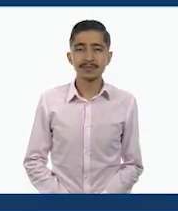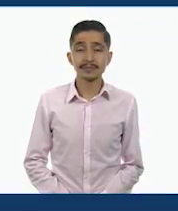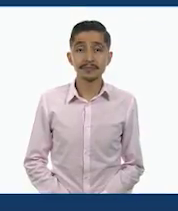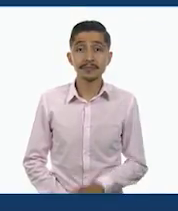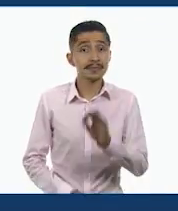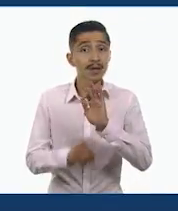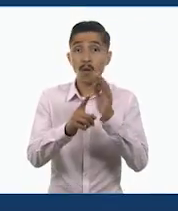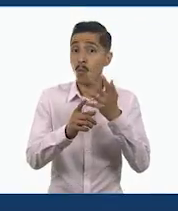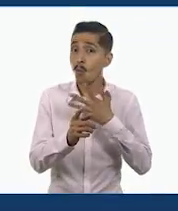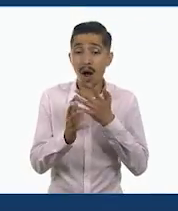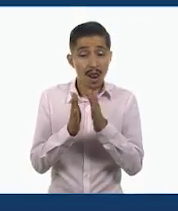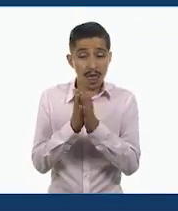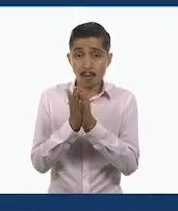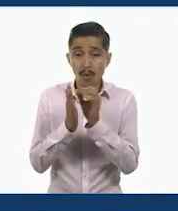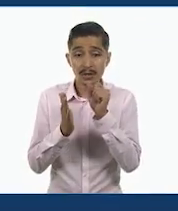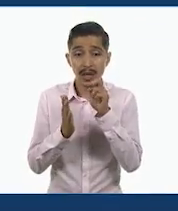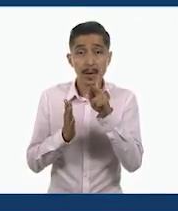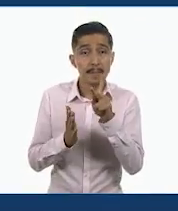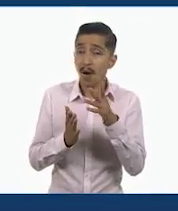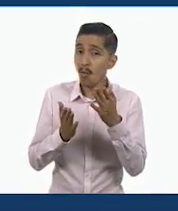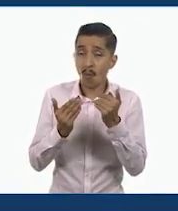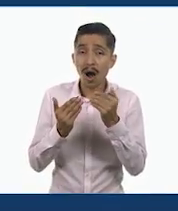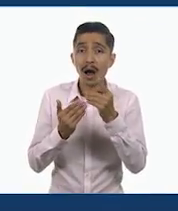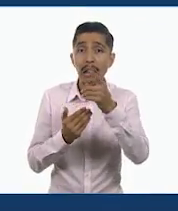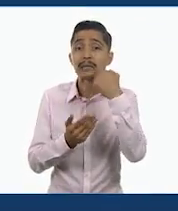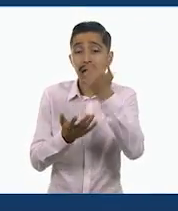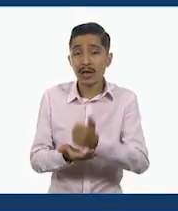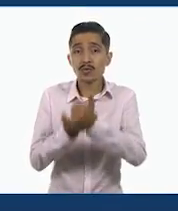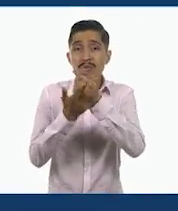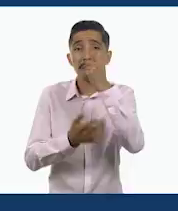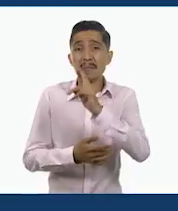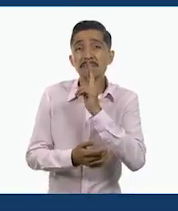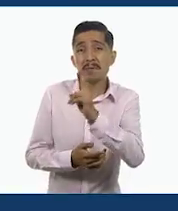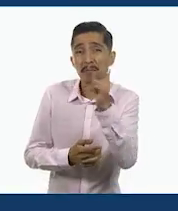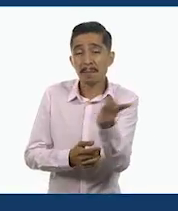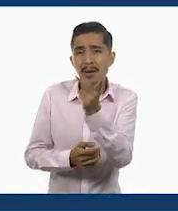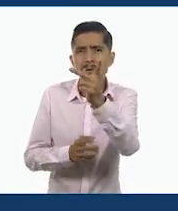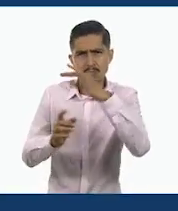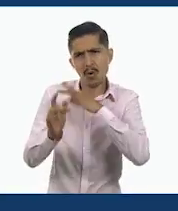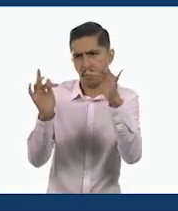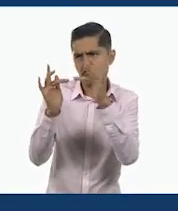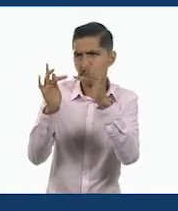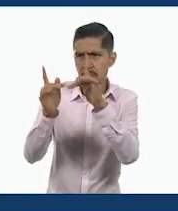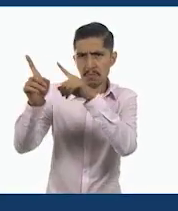Si no tienes el libro de texto o necesitas ayuda para responder las preguntas, contáctanos.